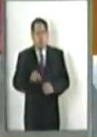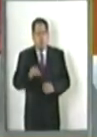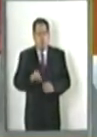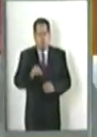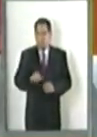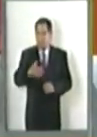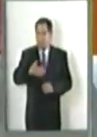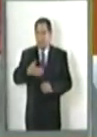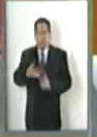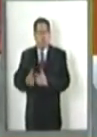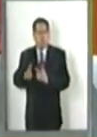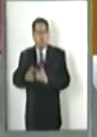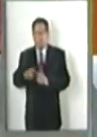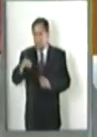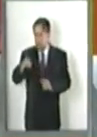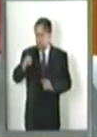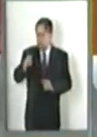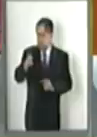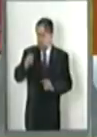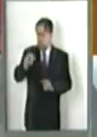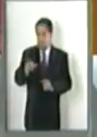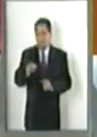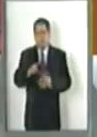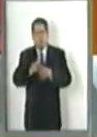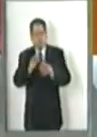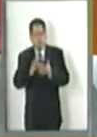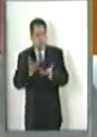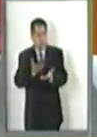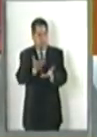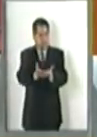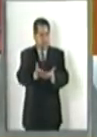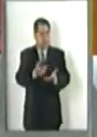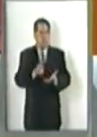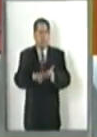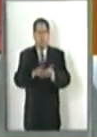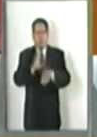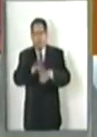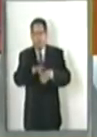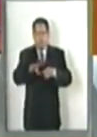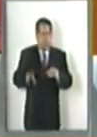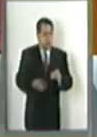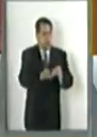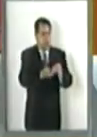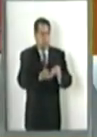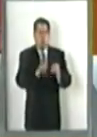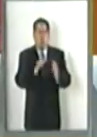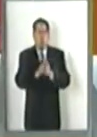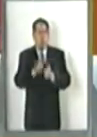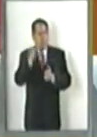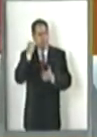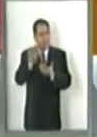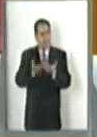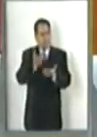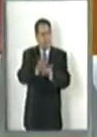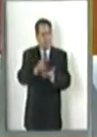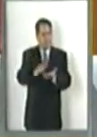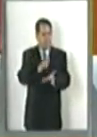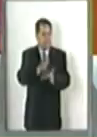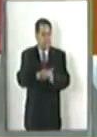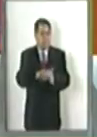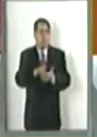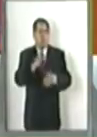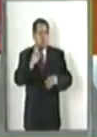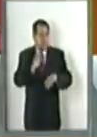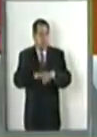Grupo Parlamentario de Morena complementa a la iniciativa con proyecto de decreto por la que